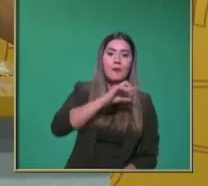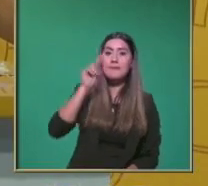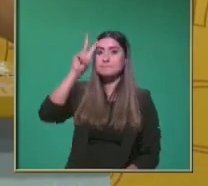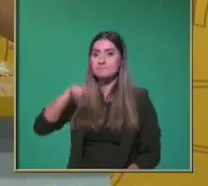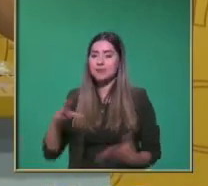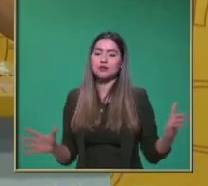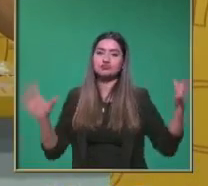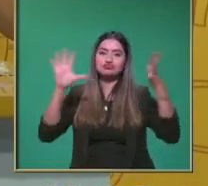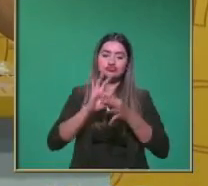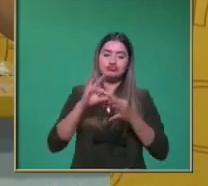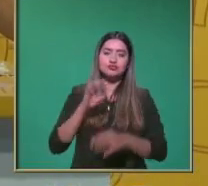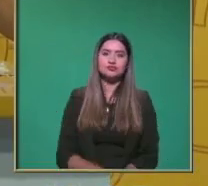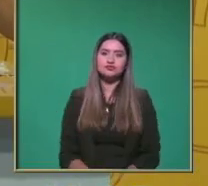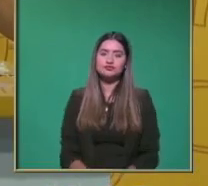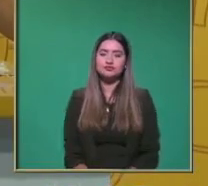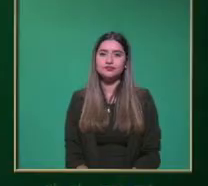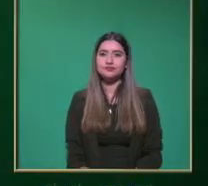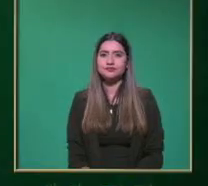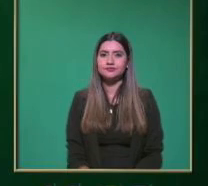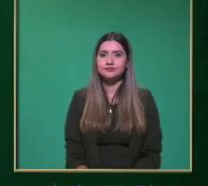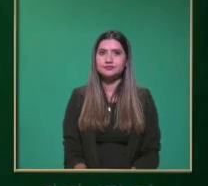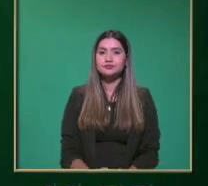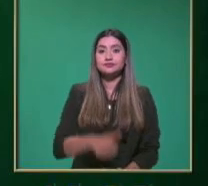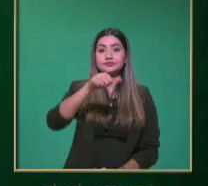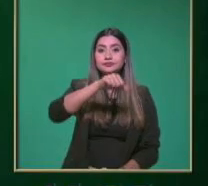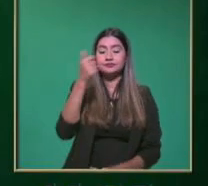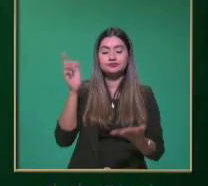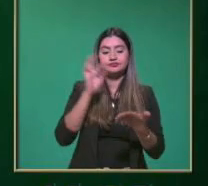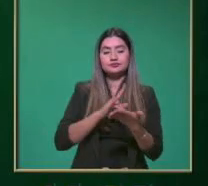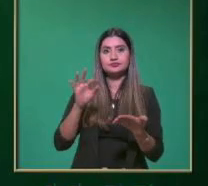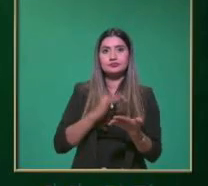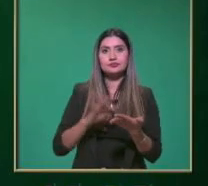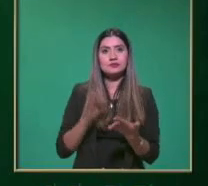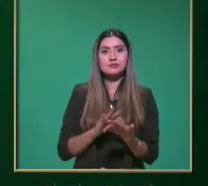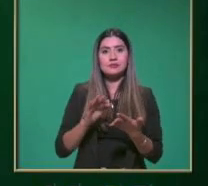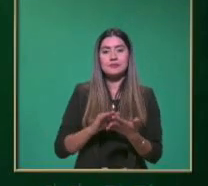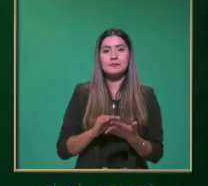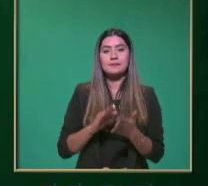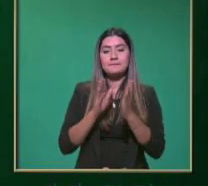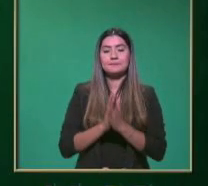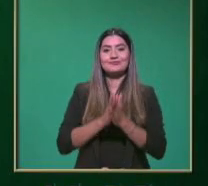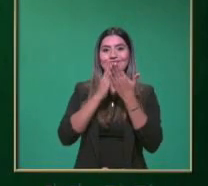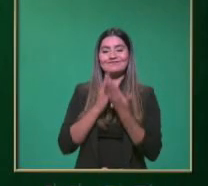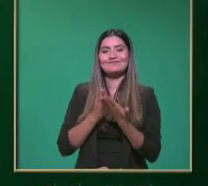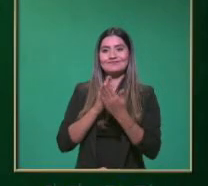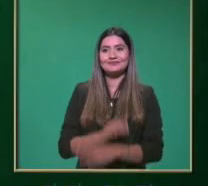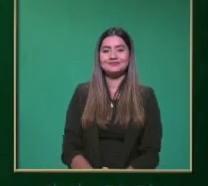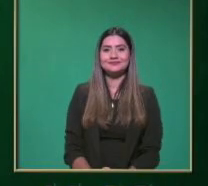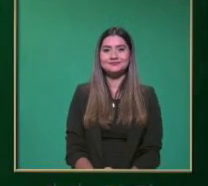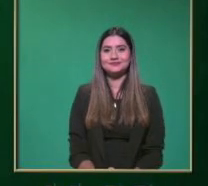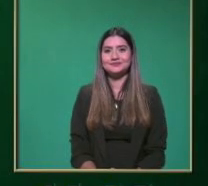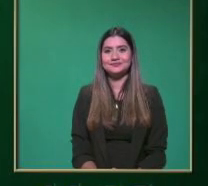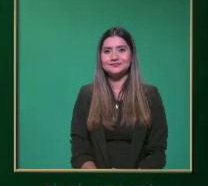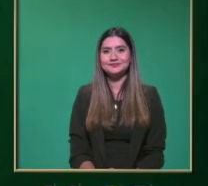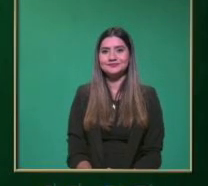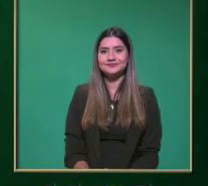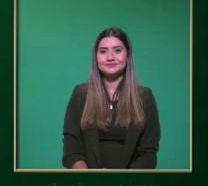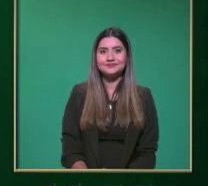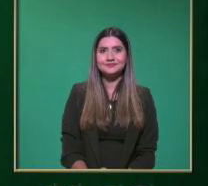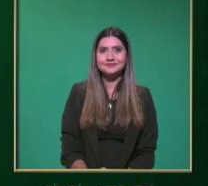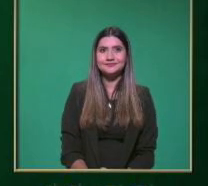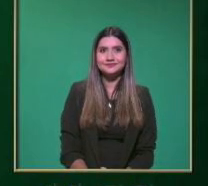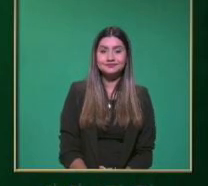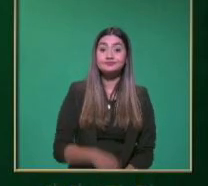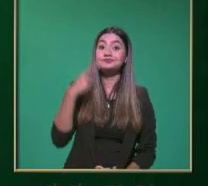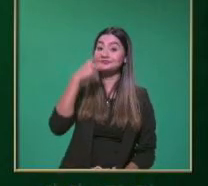es. Ahora vamos a ver qué otro tipo de texto podemos encontrar en nuestros libros de lectura. Y este, maestra, es uno muy